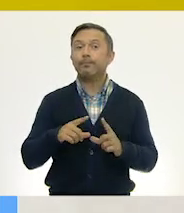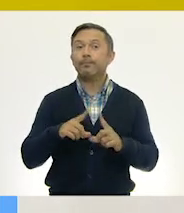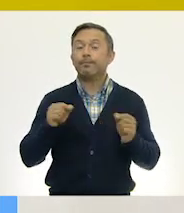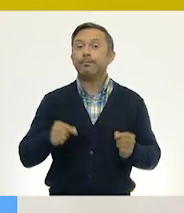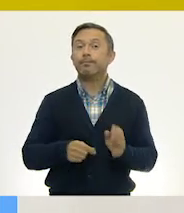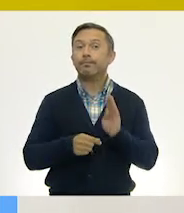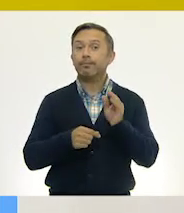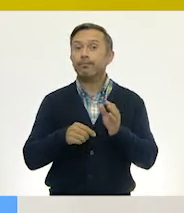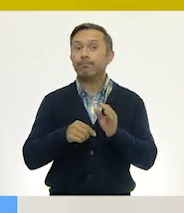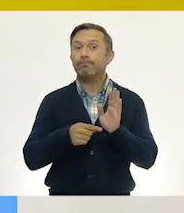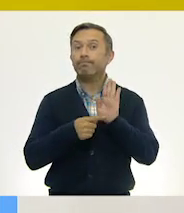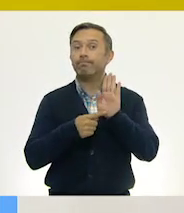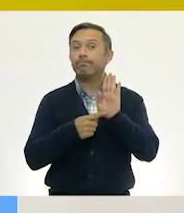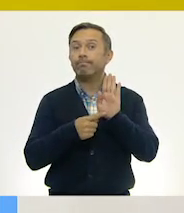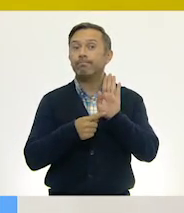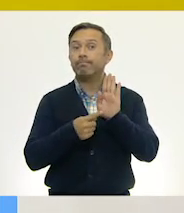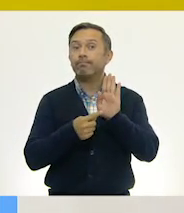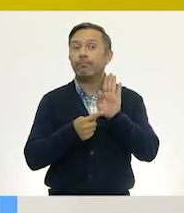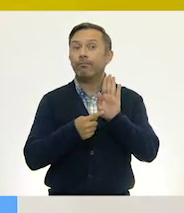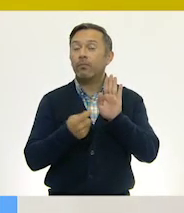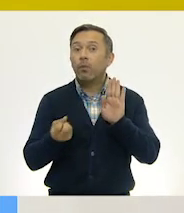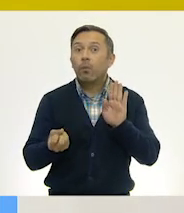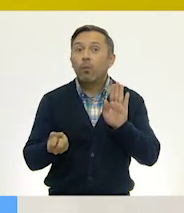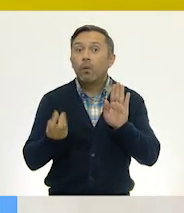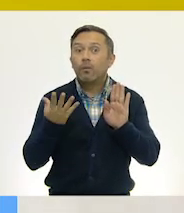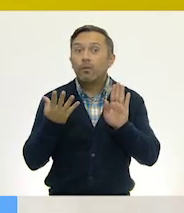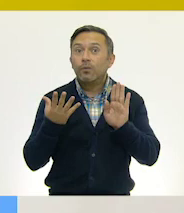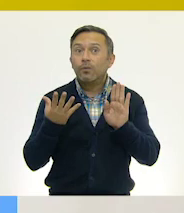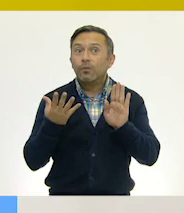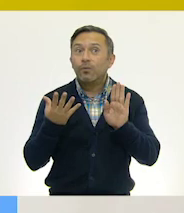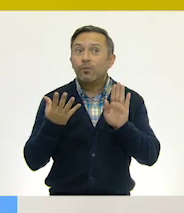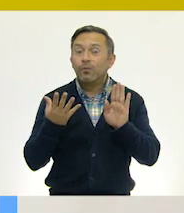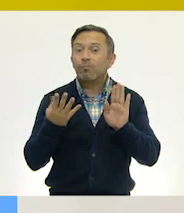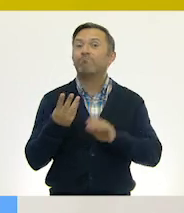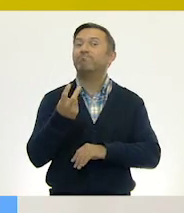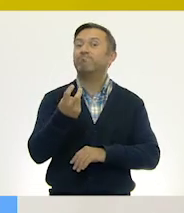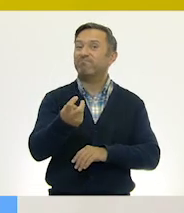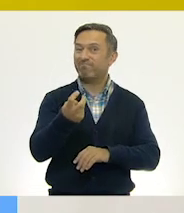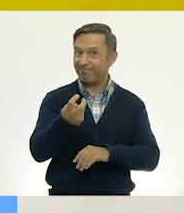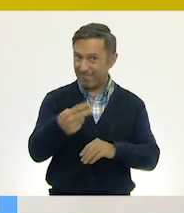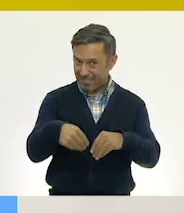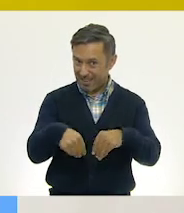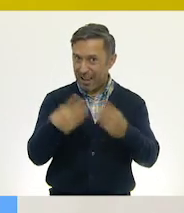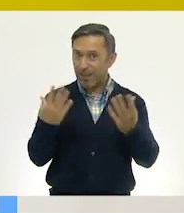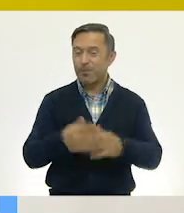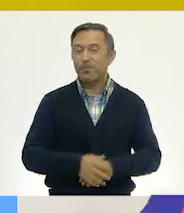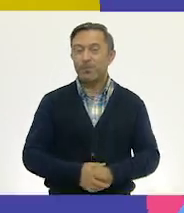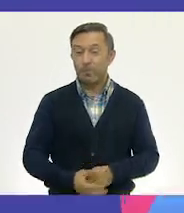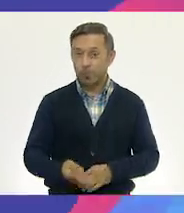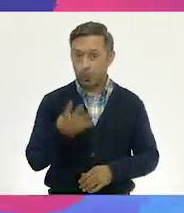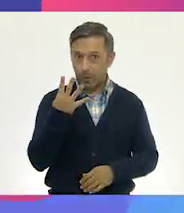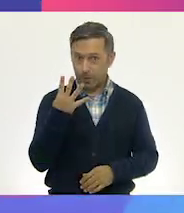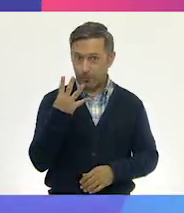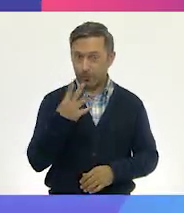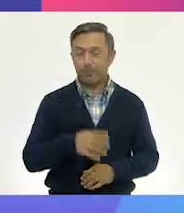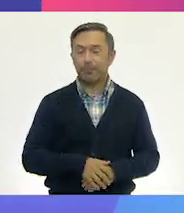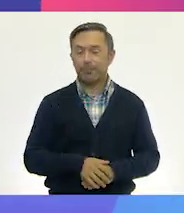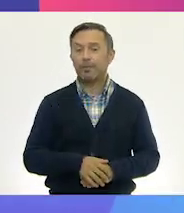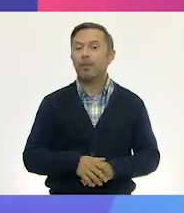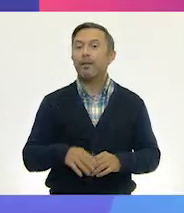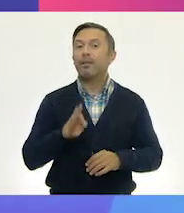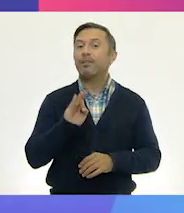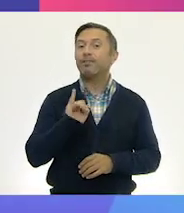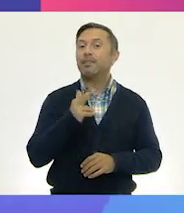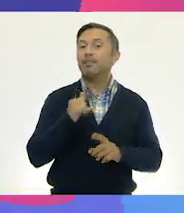que muestra... ¿Cuántos? ¡Claro! 4. Voy a tomar entonces 4 fichitas de otro color.